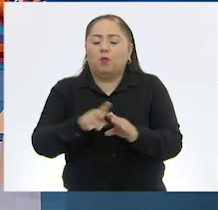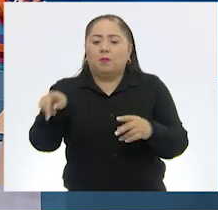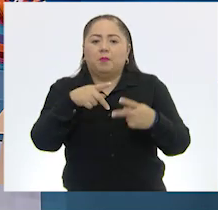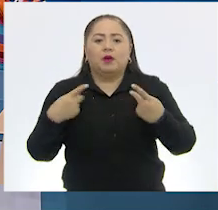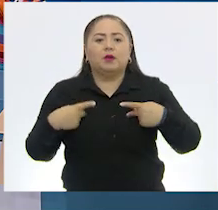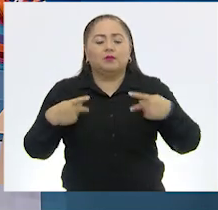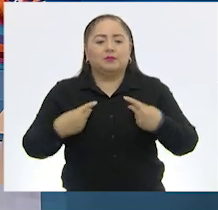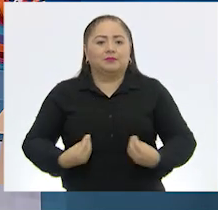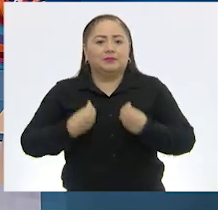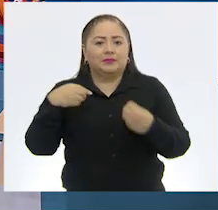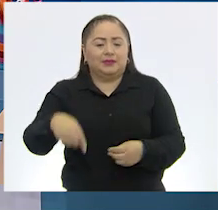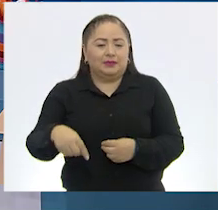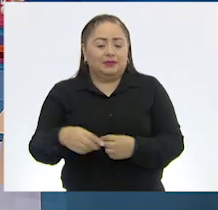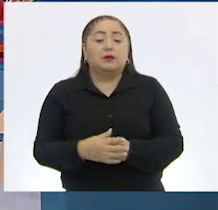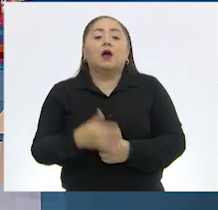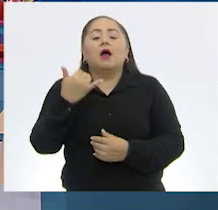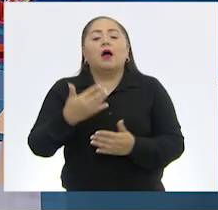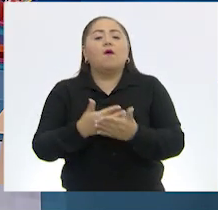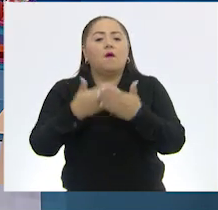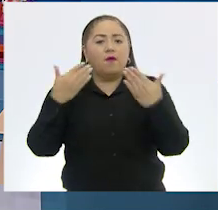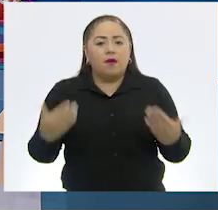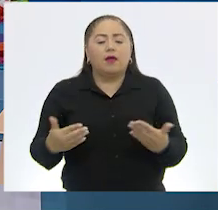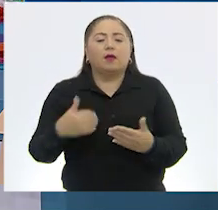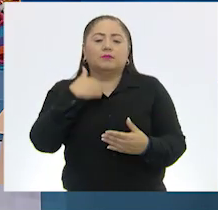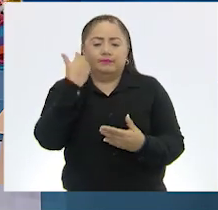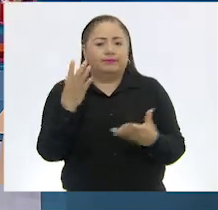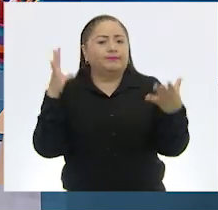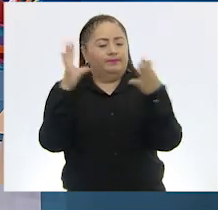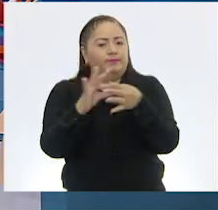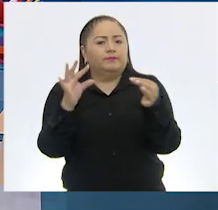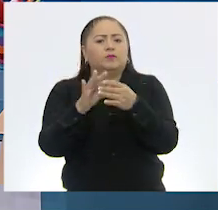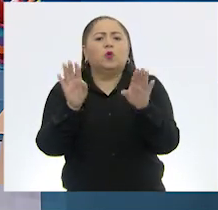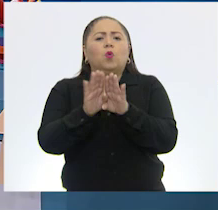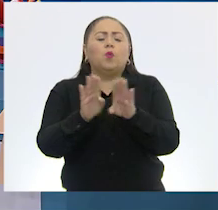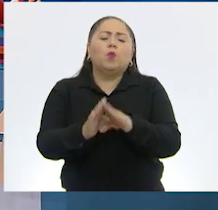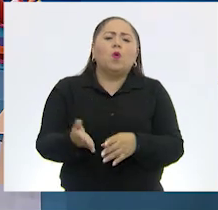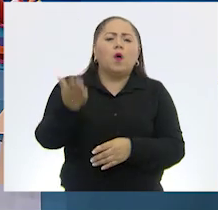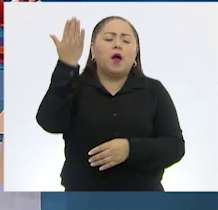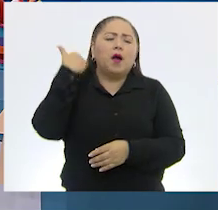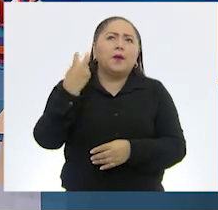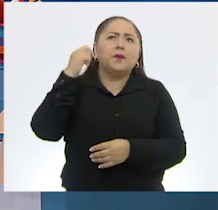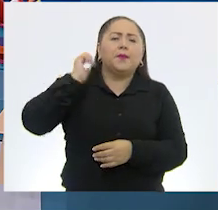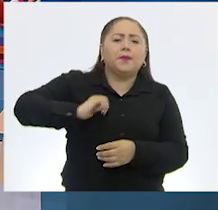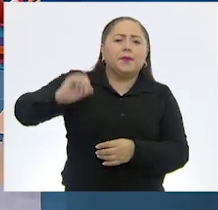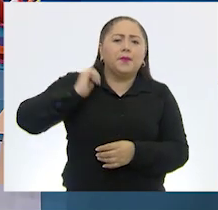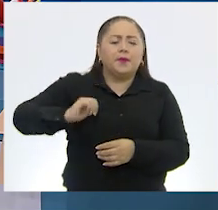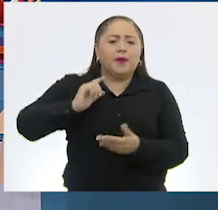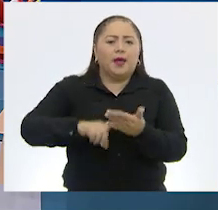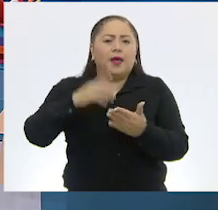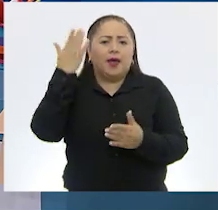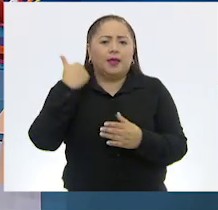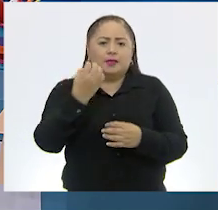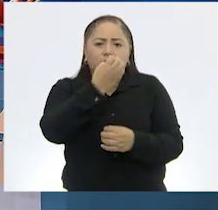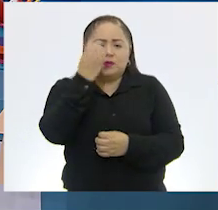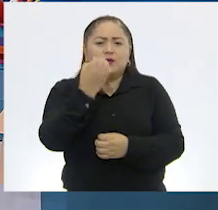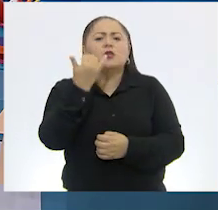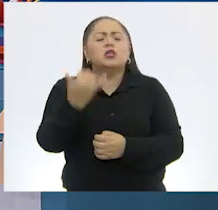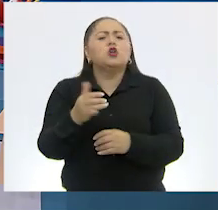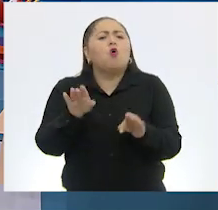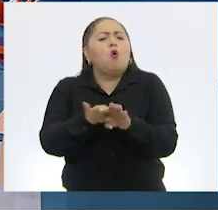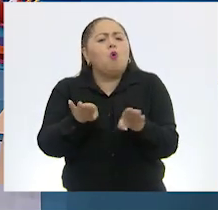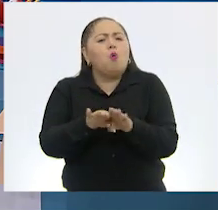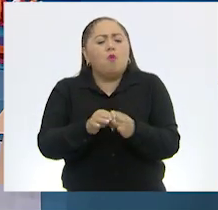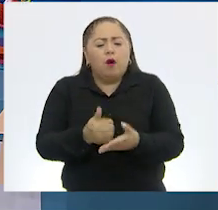ciudadanas y ciudadanos. Ahora bien, les voy a contar cómo era la educación en los tiempos de la República restaurada y de qué